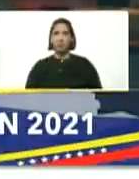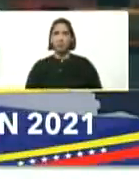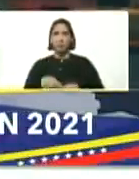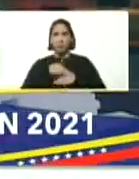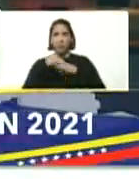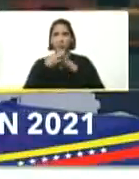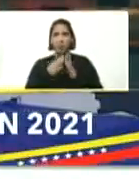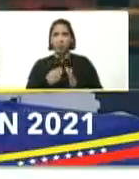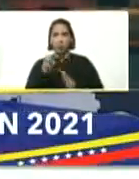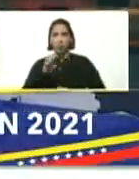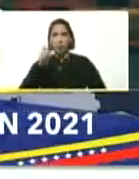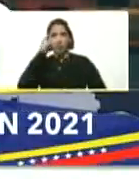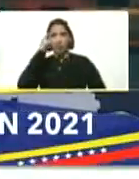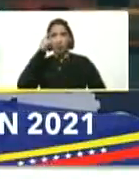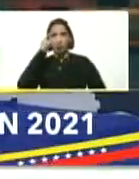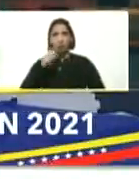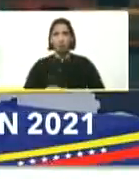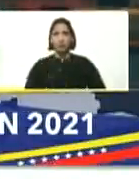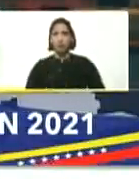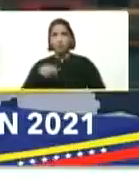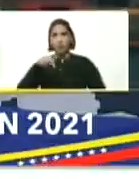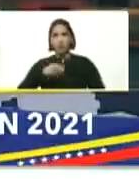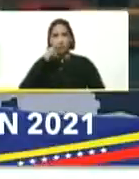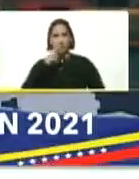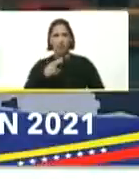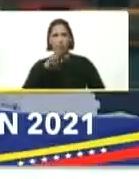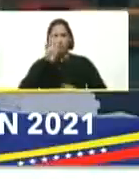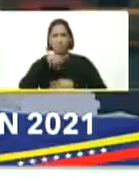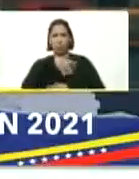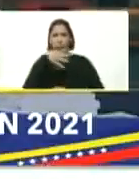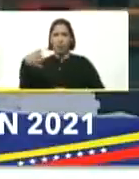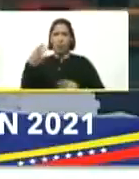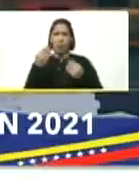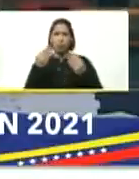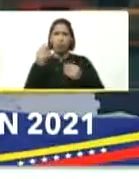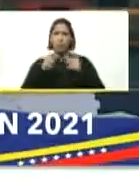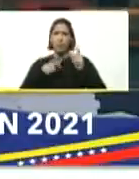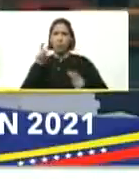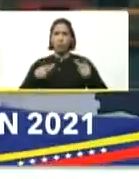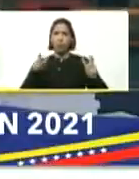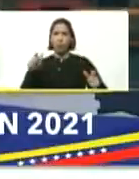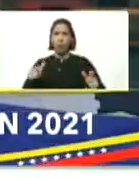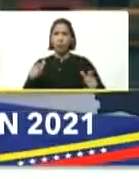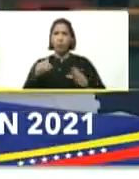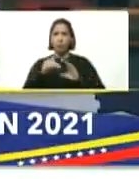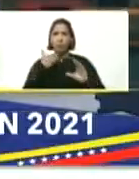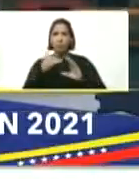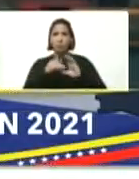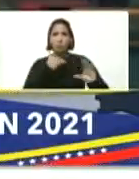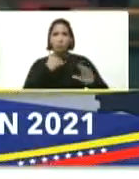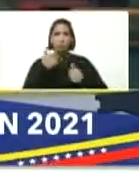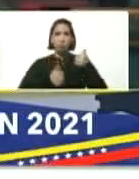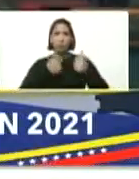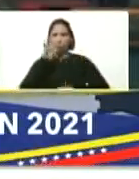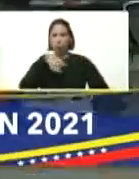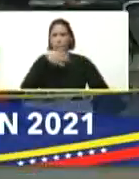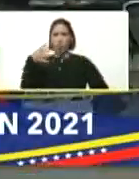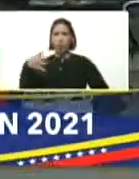ministro Ernesto Villegas, aquí veo la programación, mucha gente me escribe, ¿cuál es la